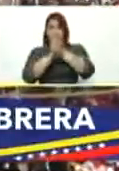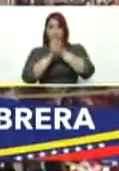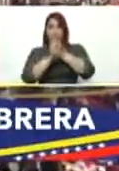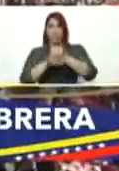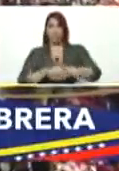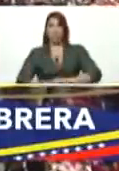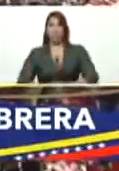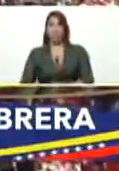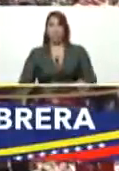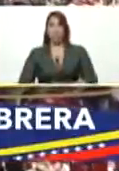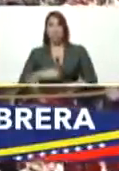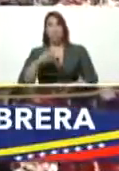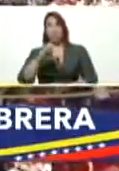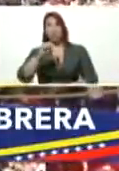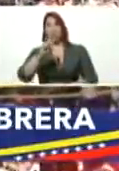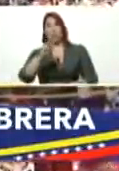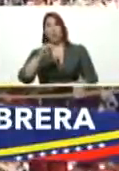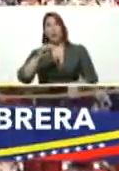osvaldo verá